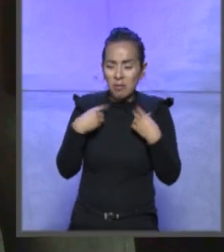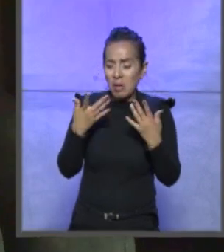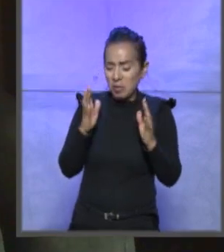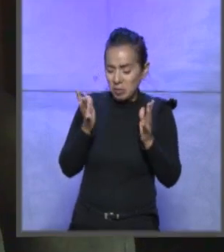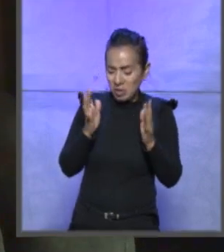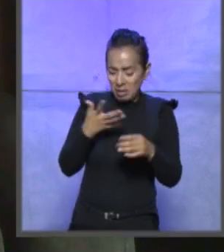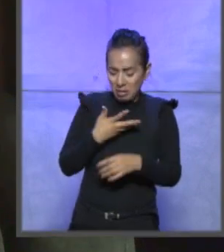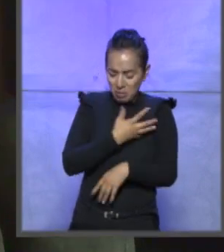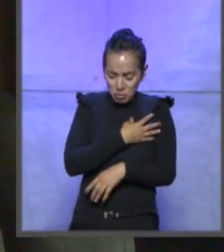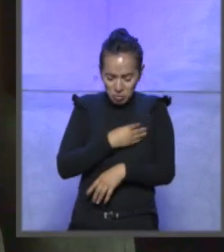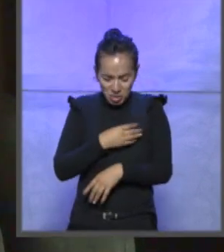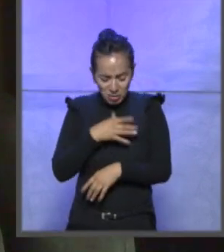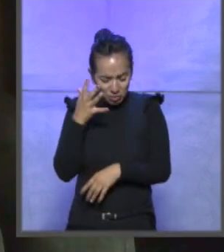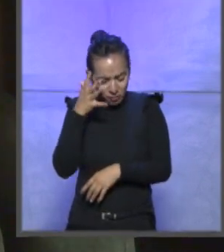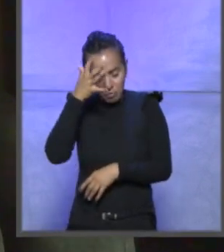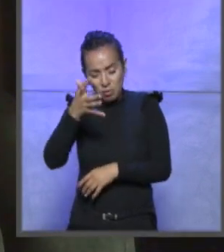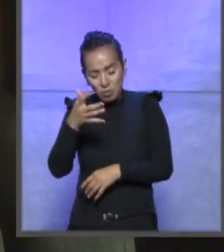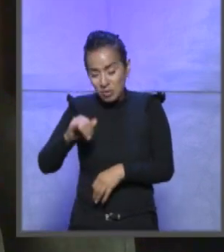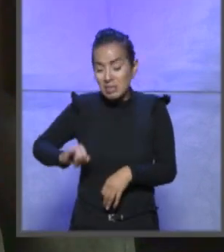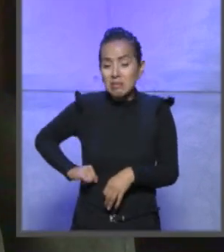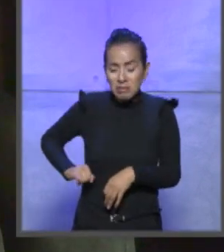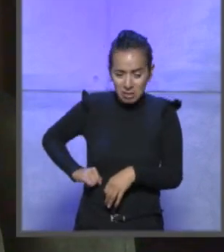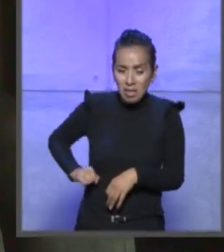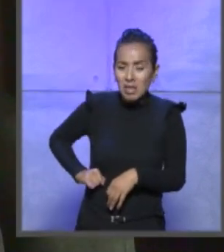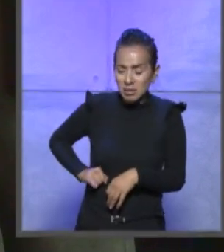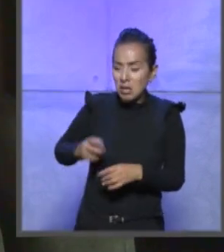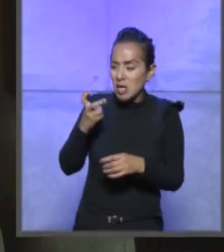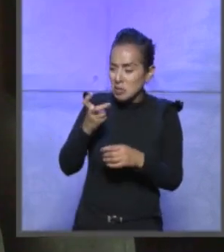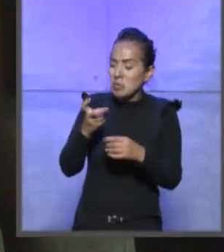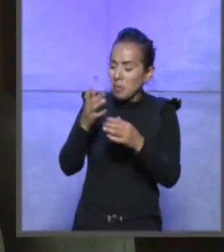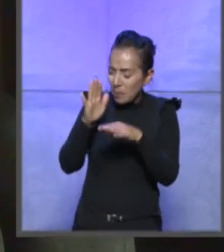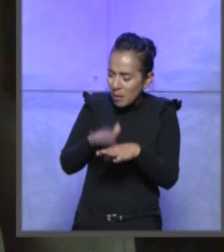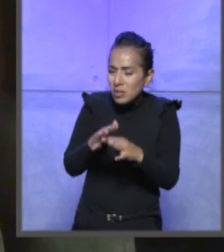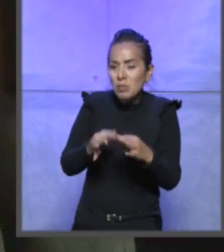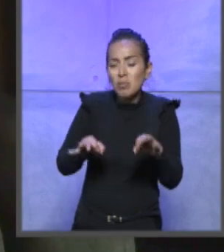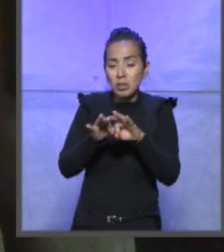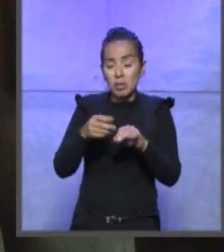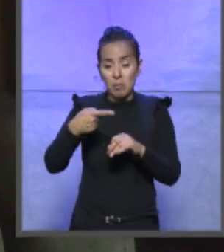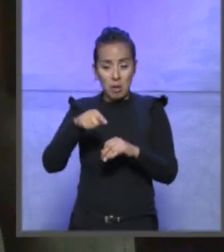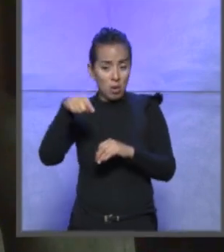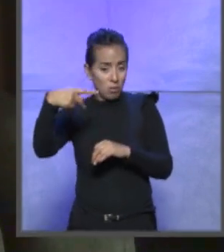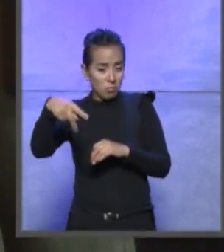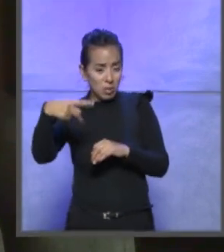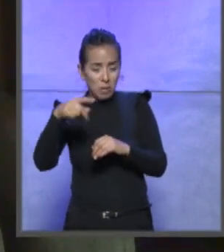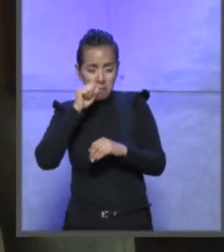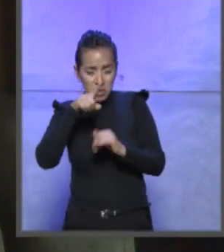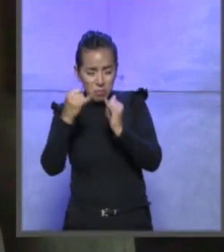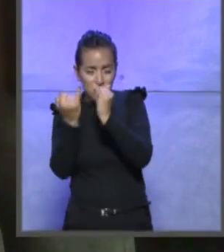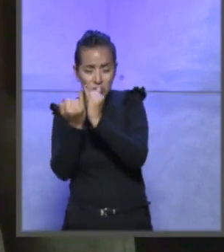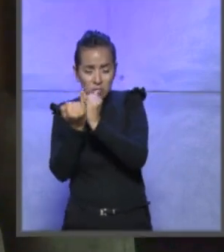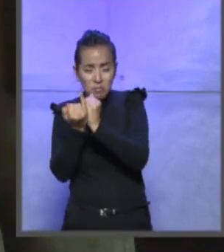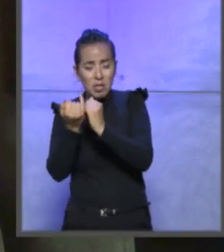tengamos hijos, nos interesa, son nuestras prioridades y quizá no es la prioridad de las personas mayores, quizá